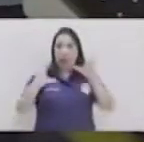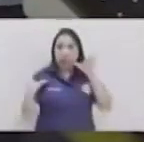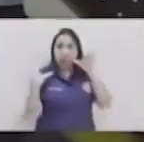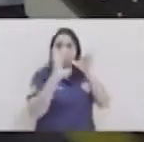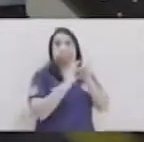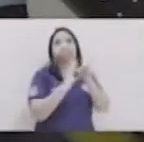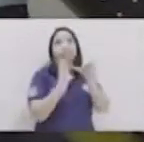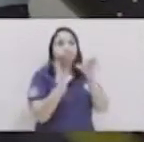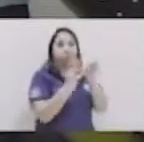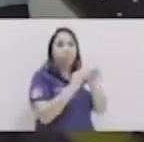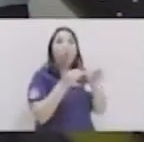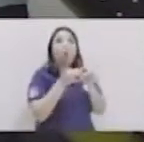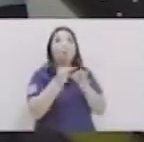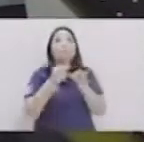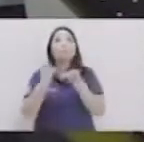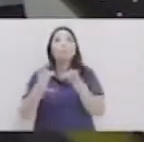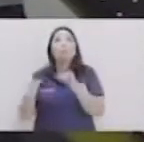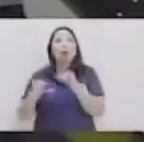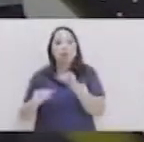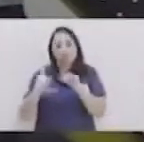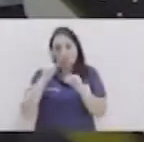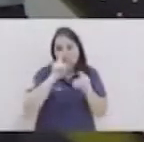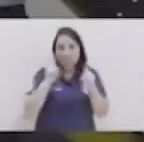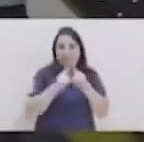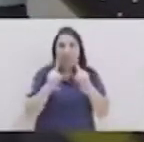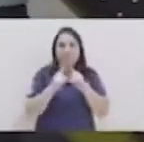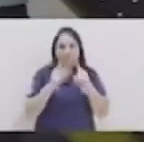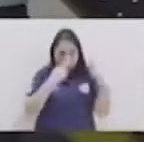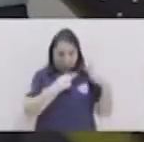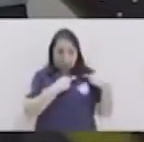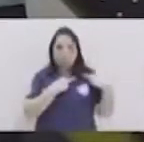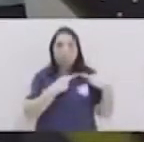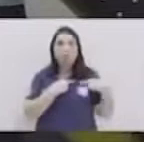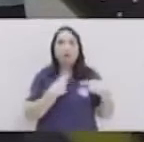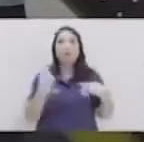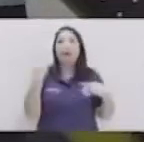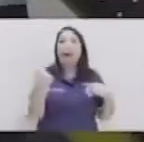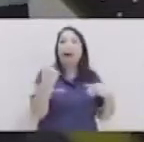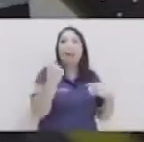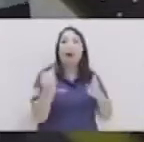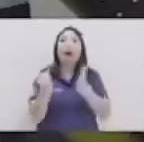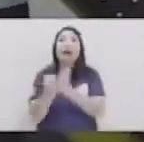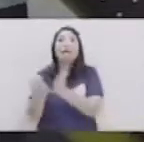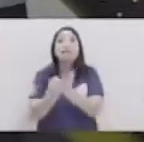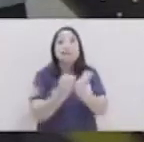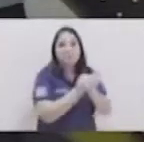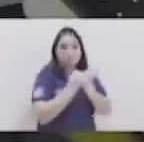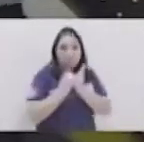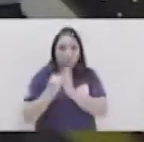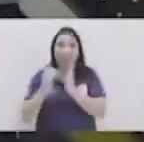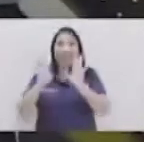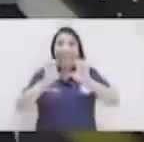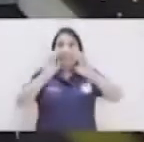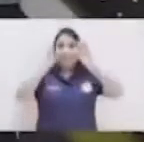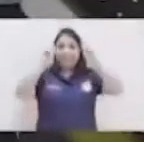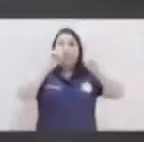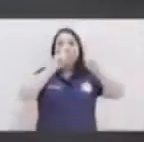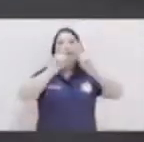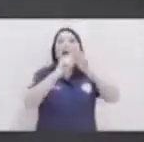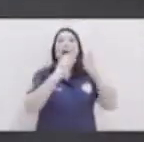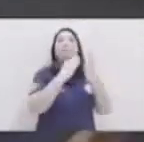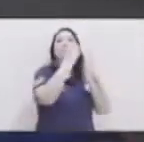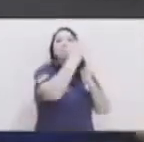ha hecho decretos a nivel del ministerio en el cual cada una de las instituciones educativas tiene su propio